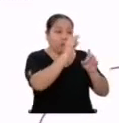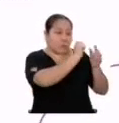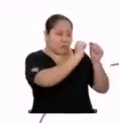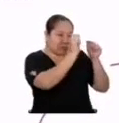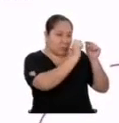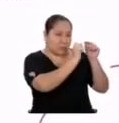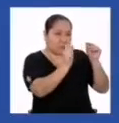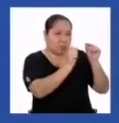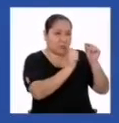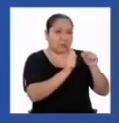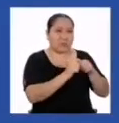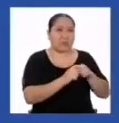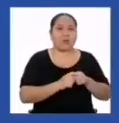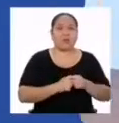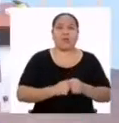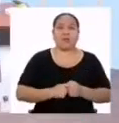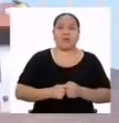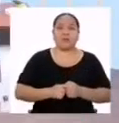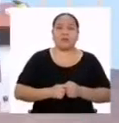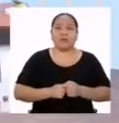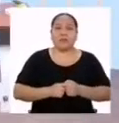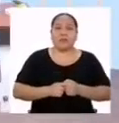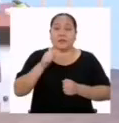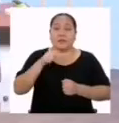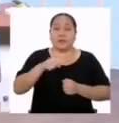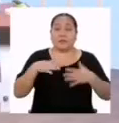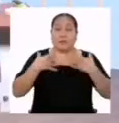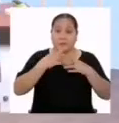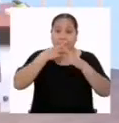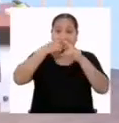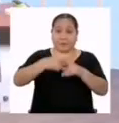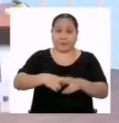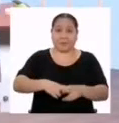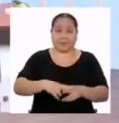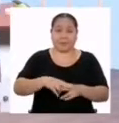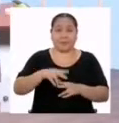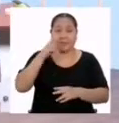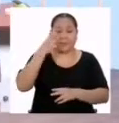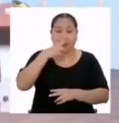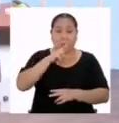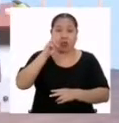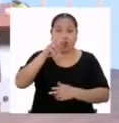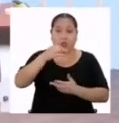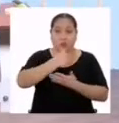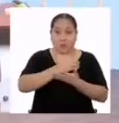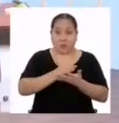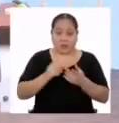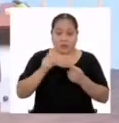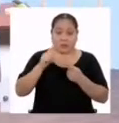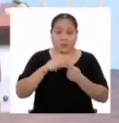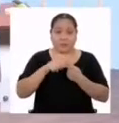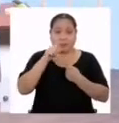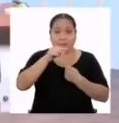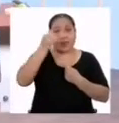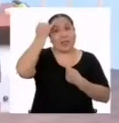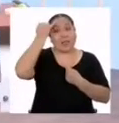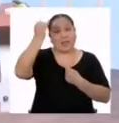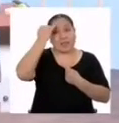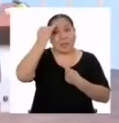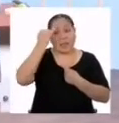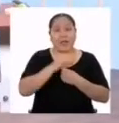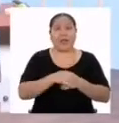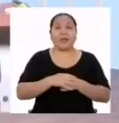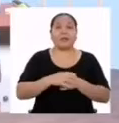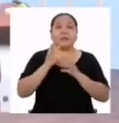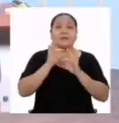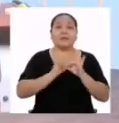nos faltaba nos revelan? Para dar una respuesta, consideren dos aspectos. Uno, la idea principal del párrafo y dos,